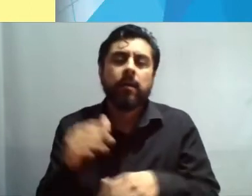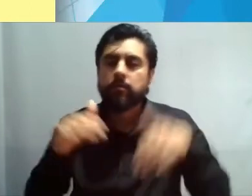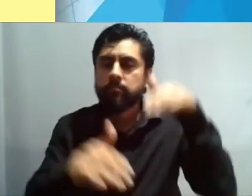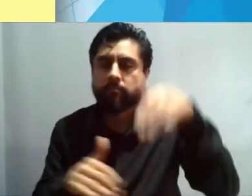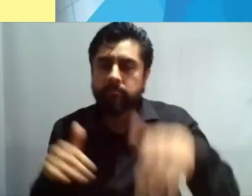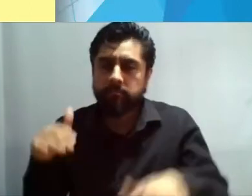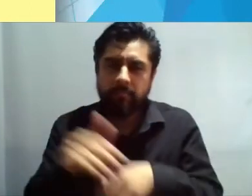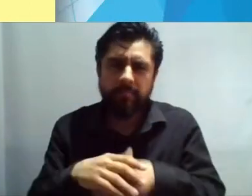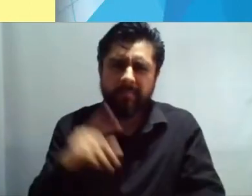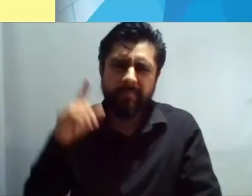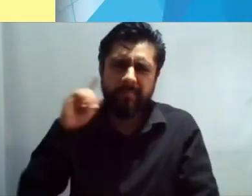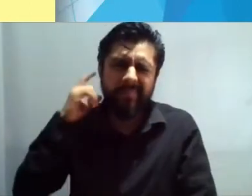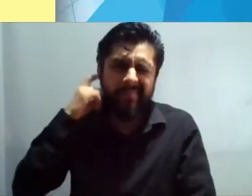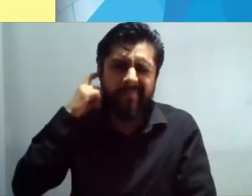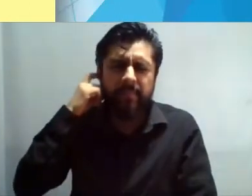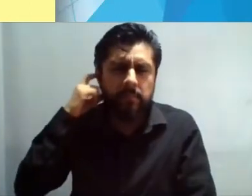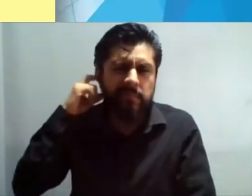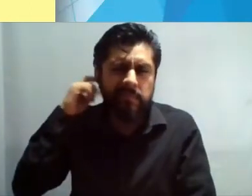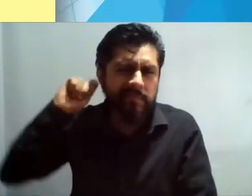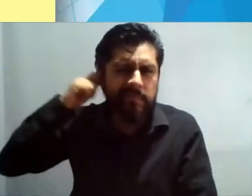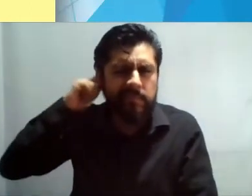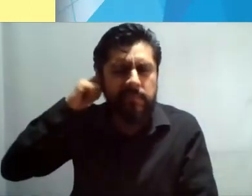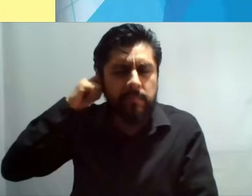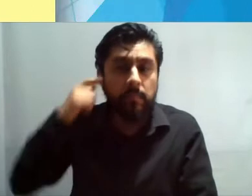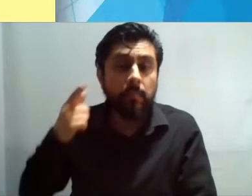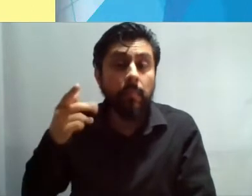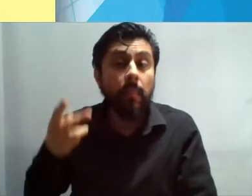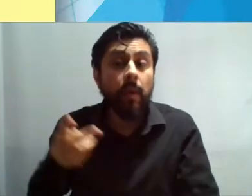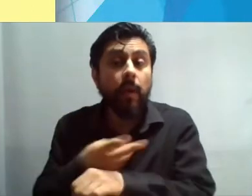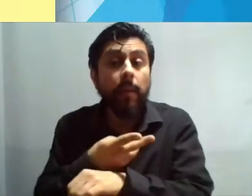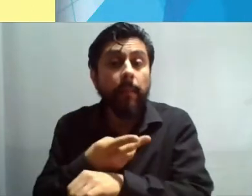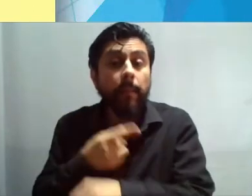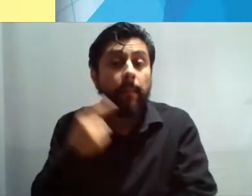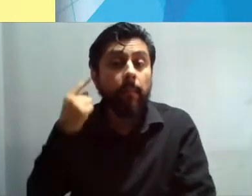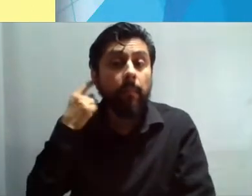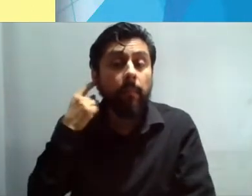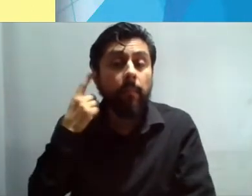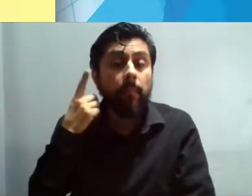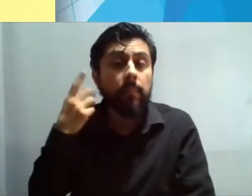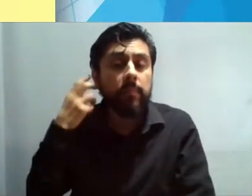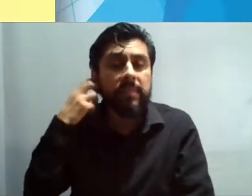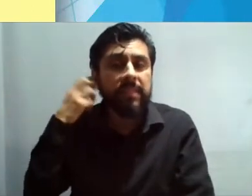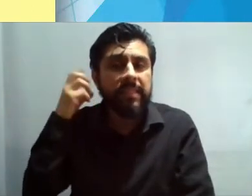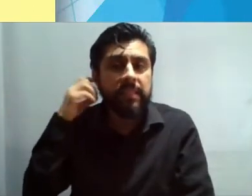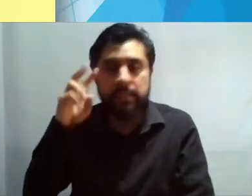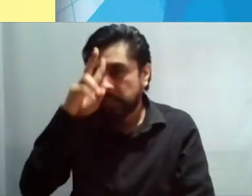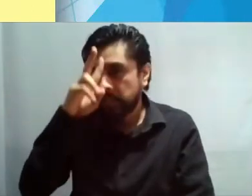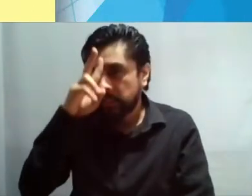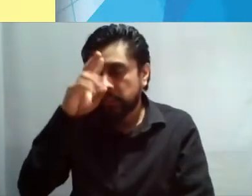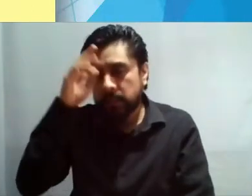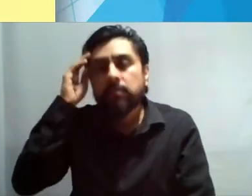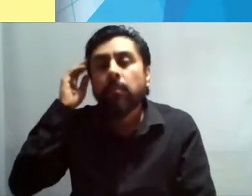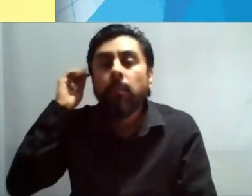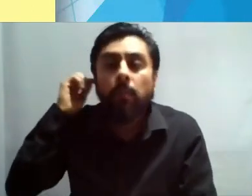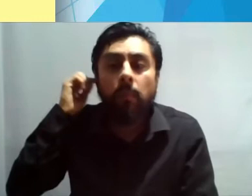con X cantidad de cosas, ¿a qué estamos sometiendo? A fricción, a irritación. Sometemos a la oreja y